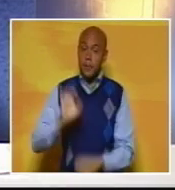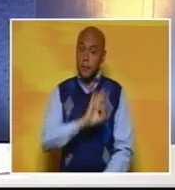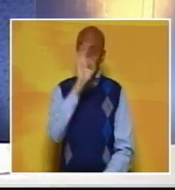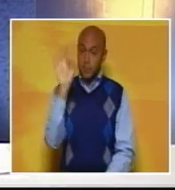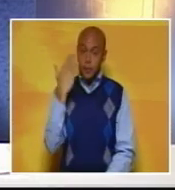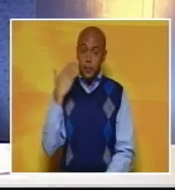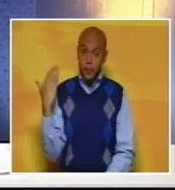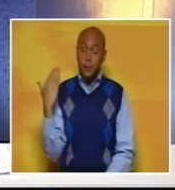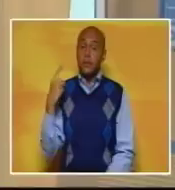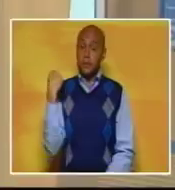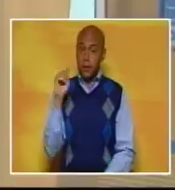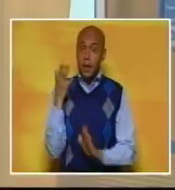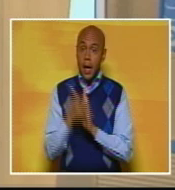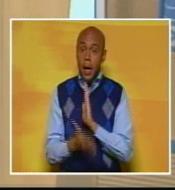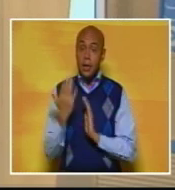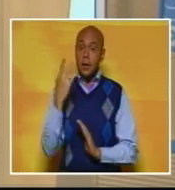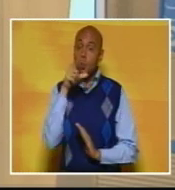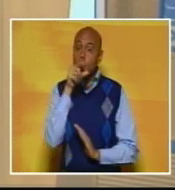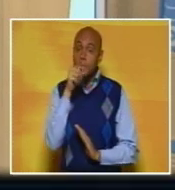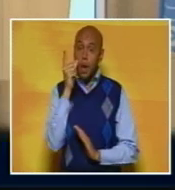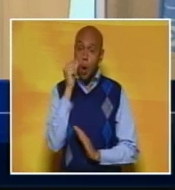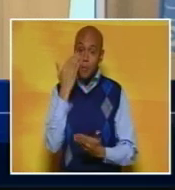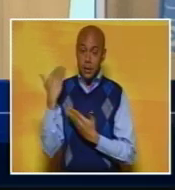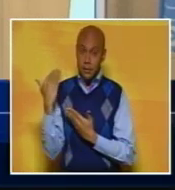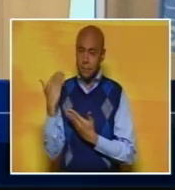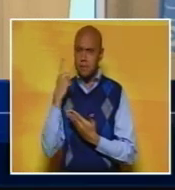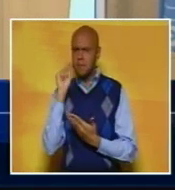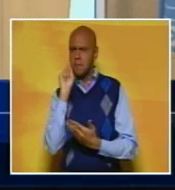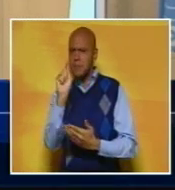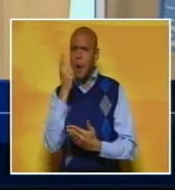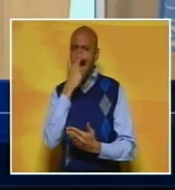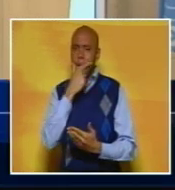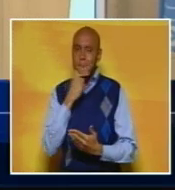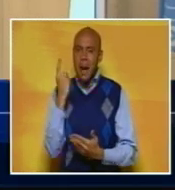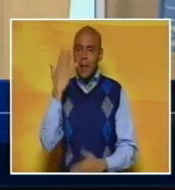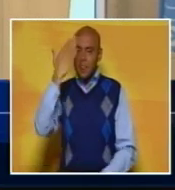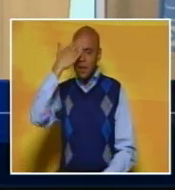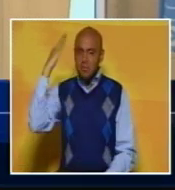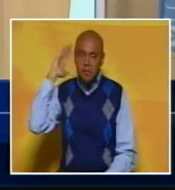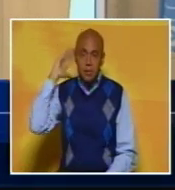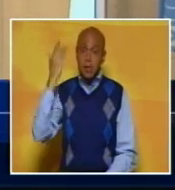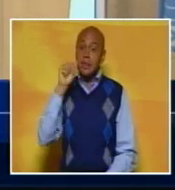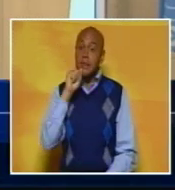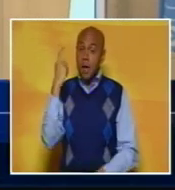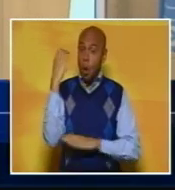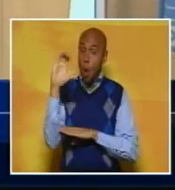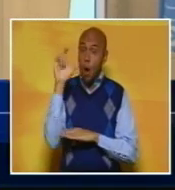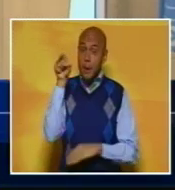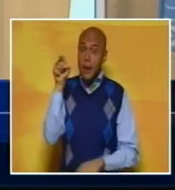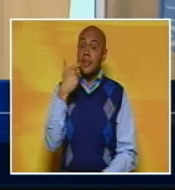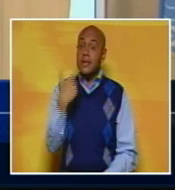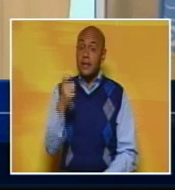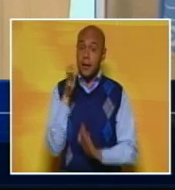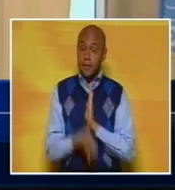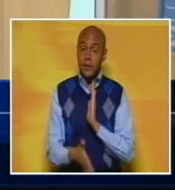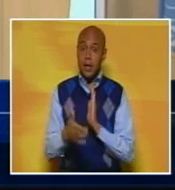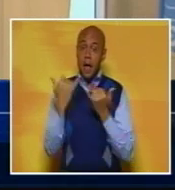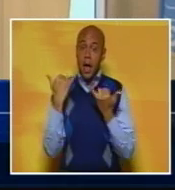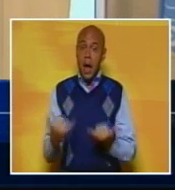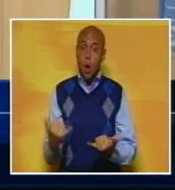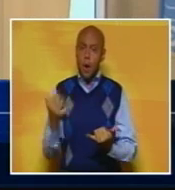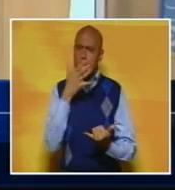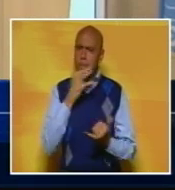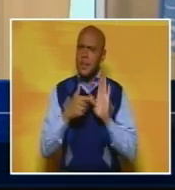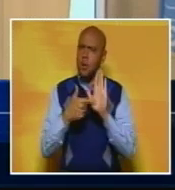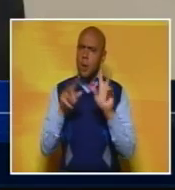Estado Lara. A través de su cuenta en Twitter, Arreaza tildó como un descaro que el país neogranadino diga que los hechos ocurridos son una nueva